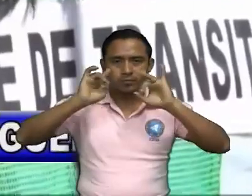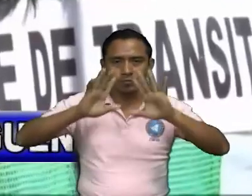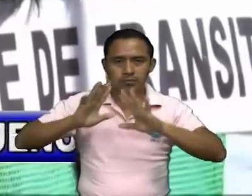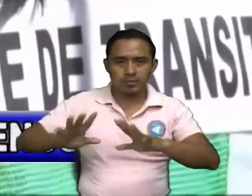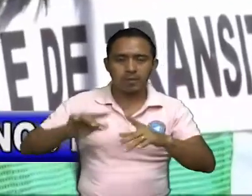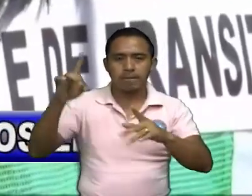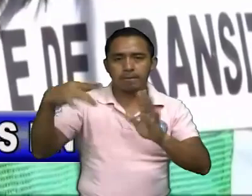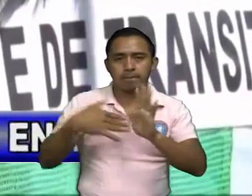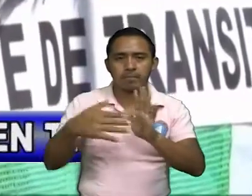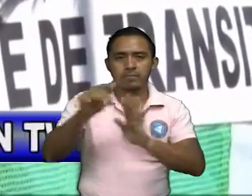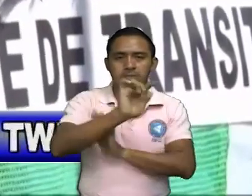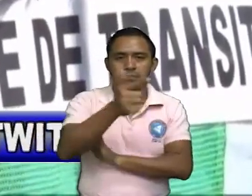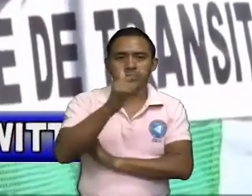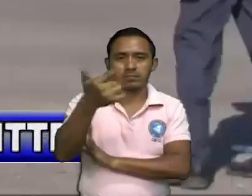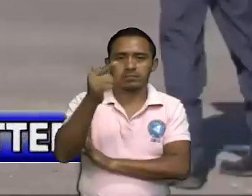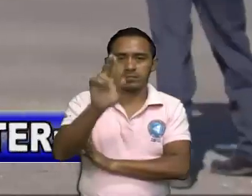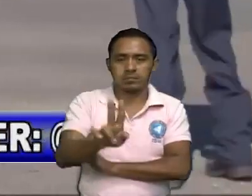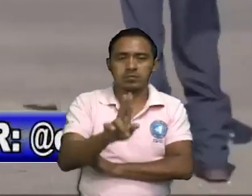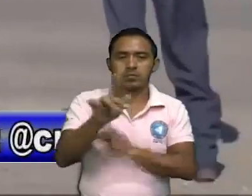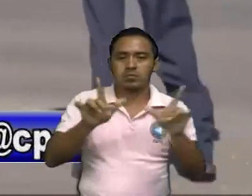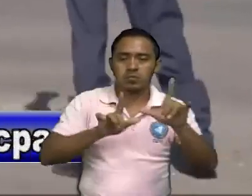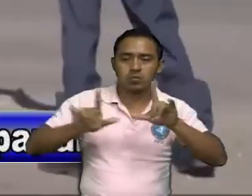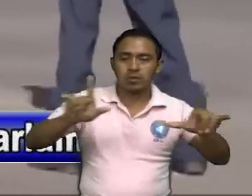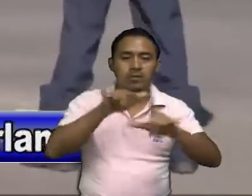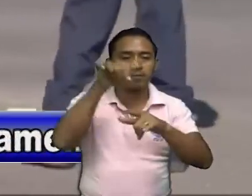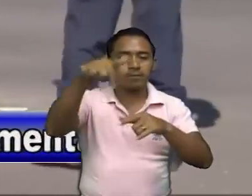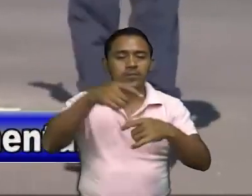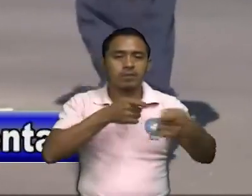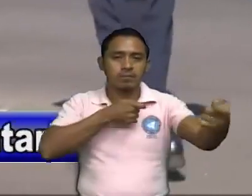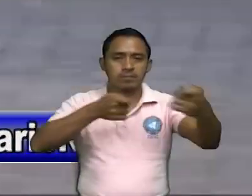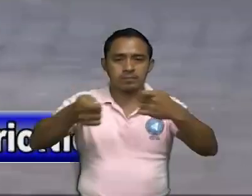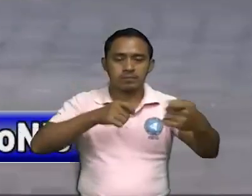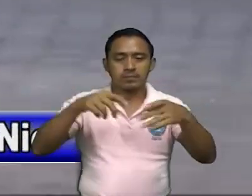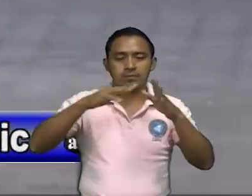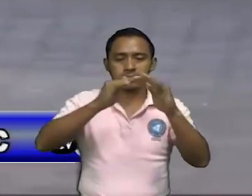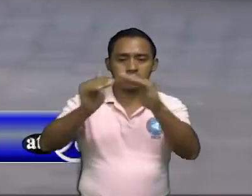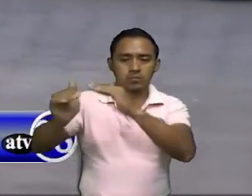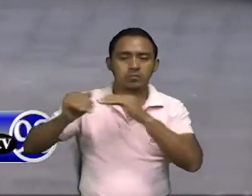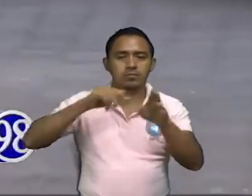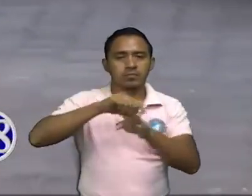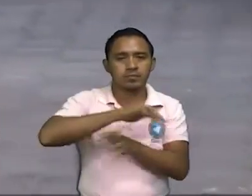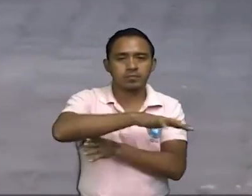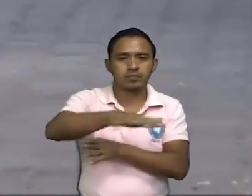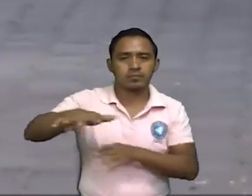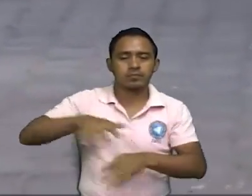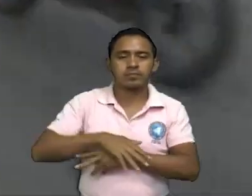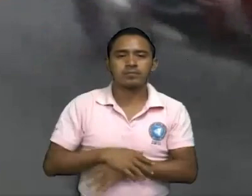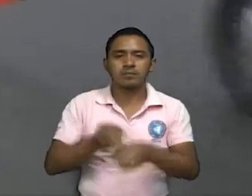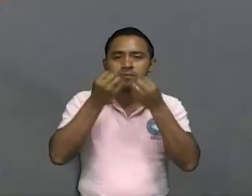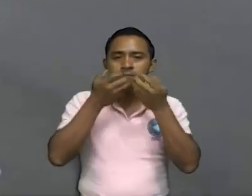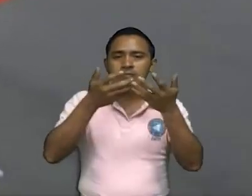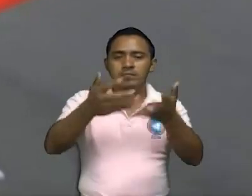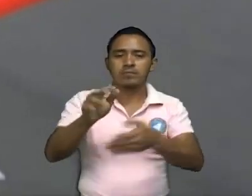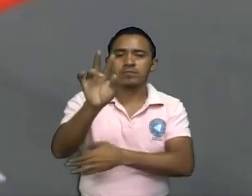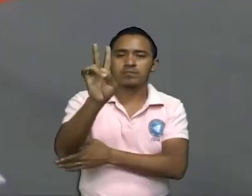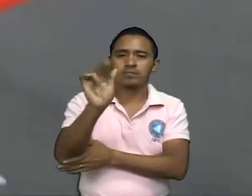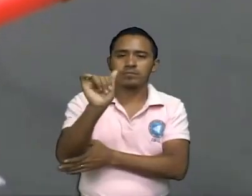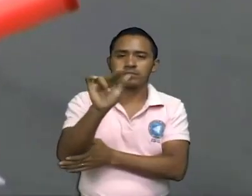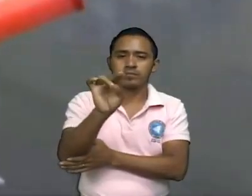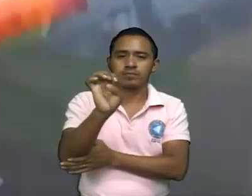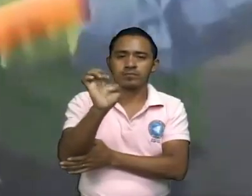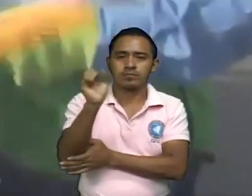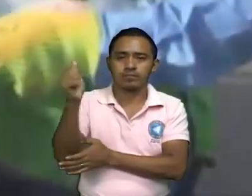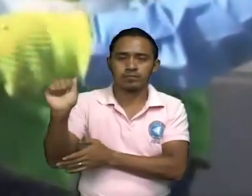en 1.772 puntos de regulación operativa, urbana y rural. Con cámara de Ronald Ruiz para el canal parlamentario,